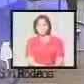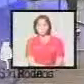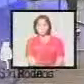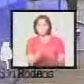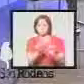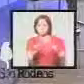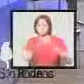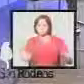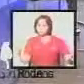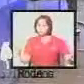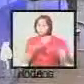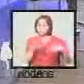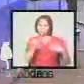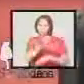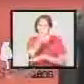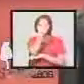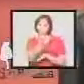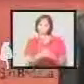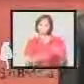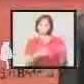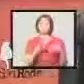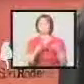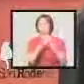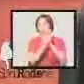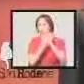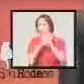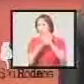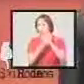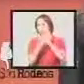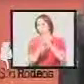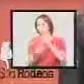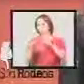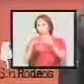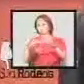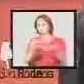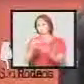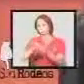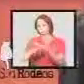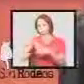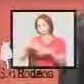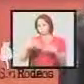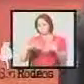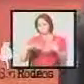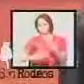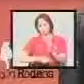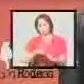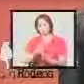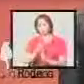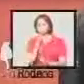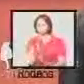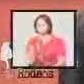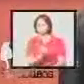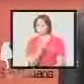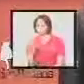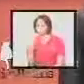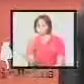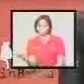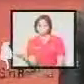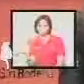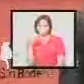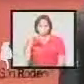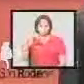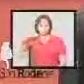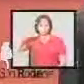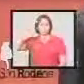variedad de estilos de construcción en el área metropolitana ya se están desarrollando, no solamente para clase alta,